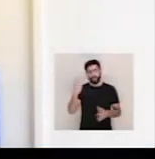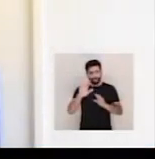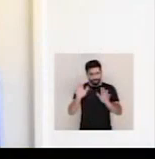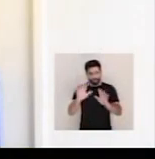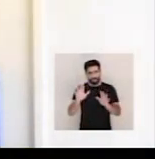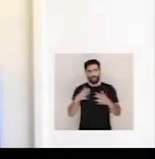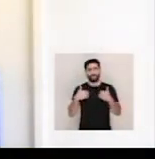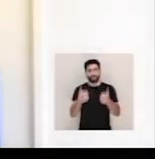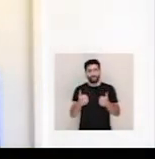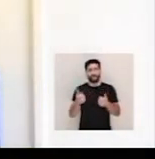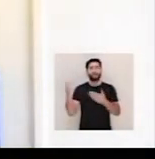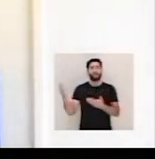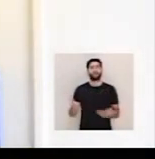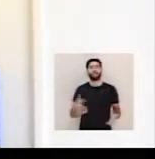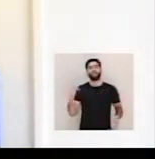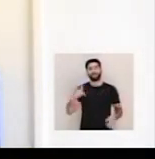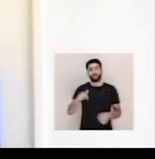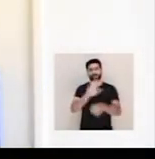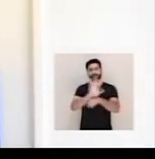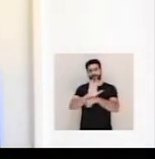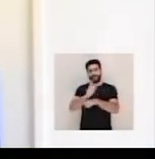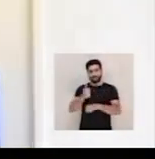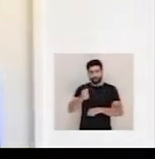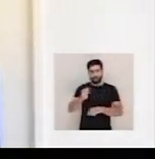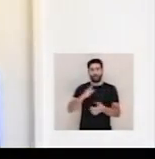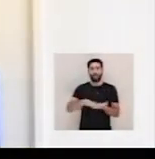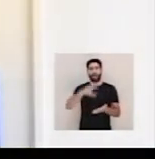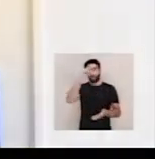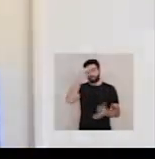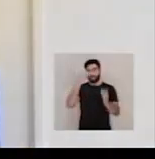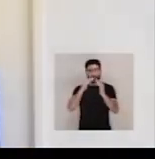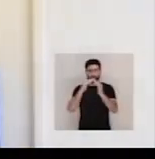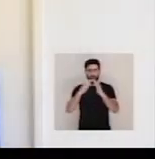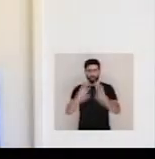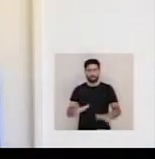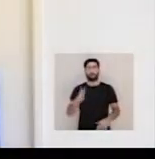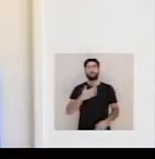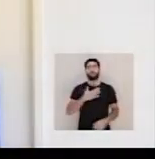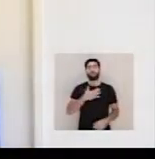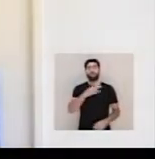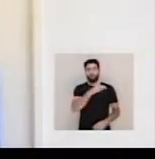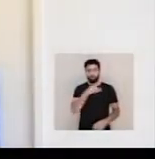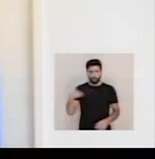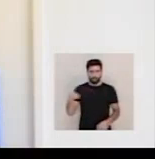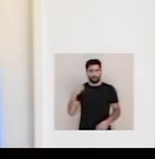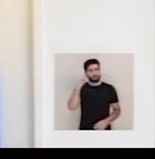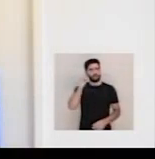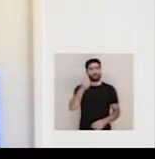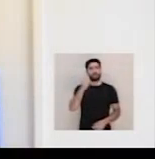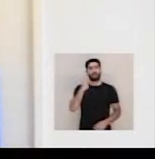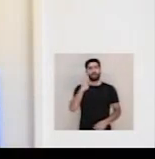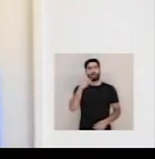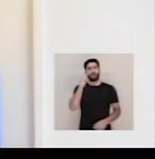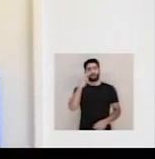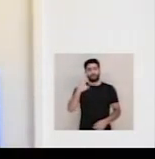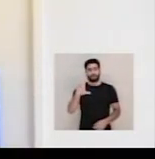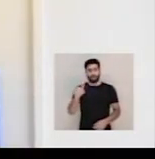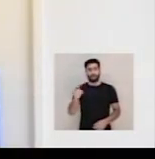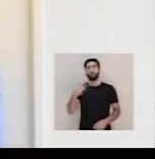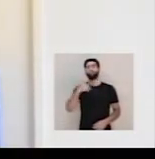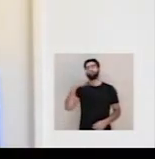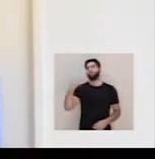Hola a todos, bienvenidos al programa Aprendo en Casa. Mi nombre es Gabriela Leonor